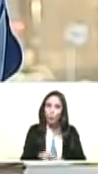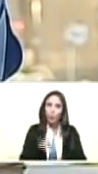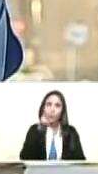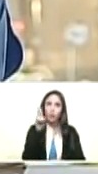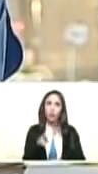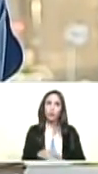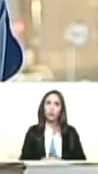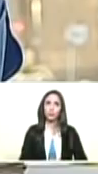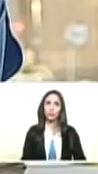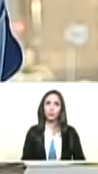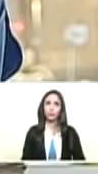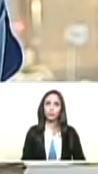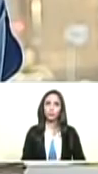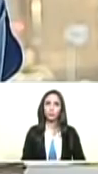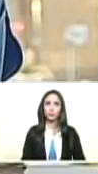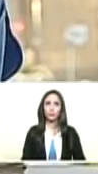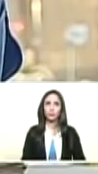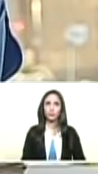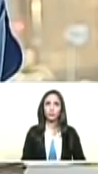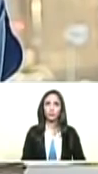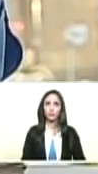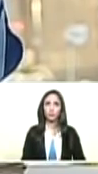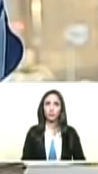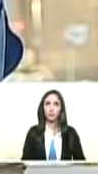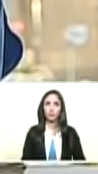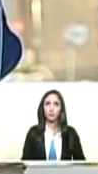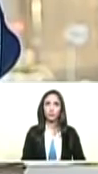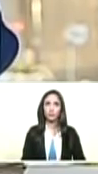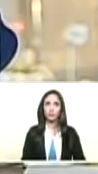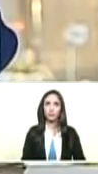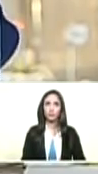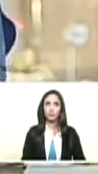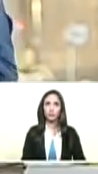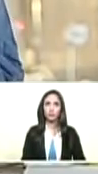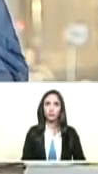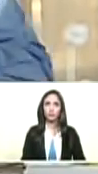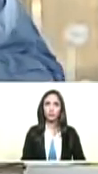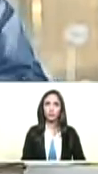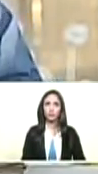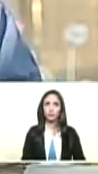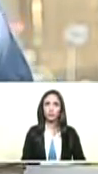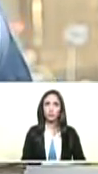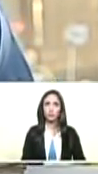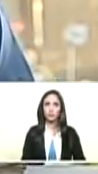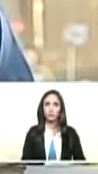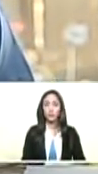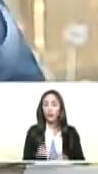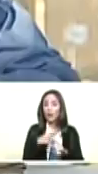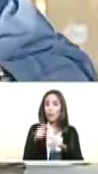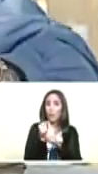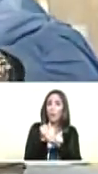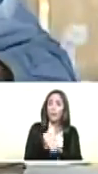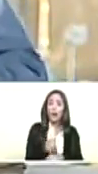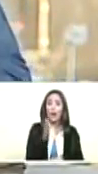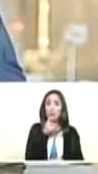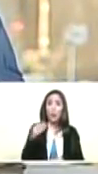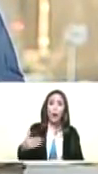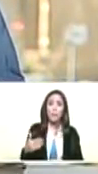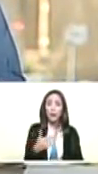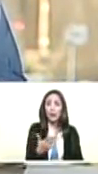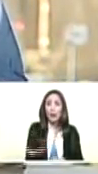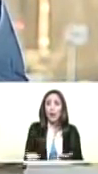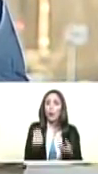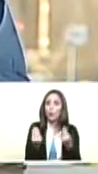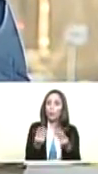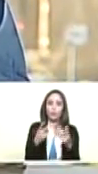Y otras cosas más. Y las pescaderías, eso es, pero no para esperar. No llegó el pescado, no, para